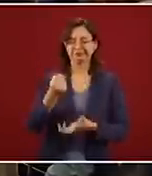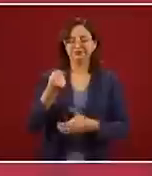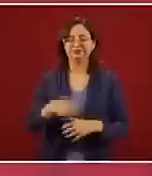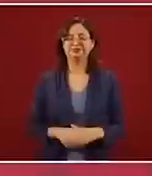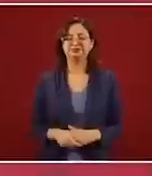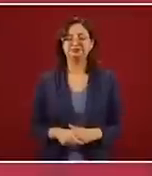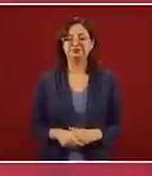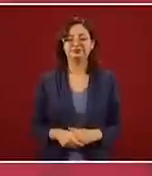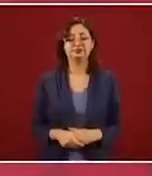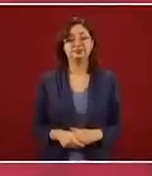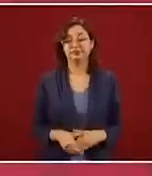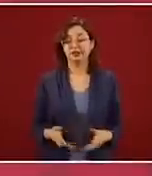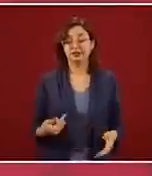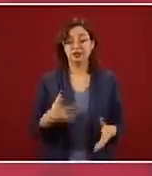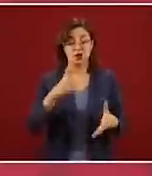no es suficiente,